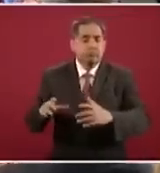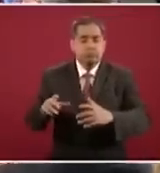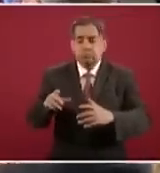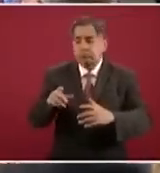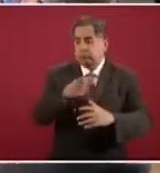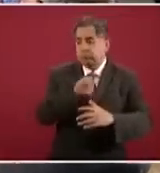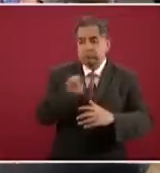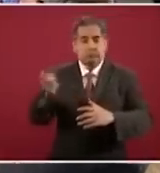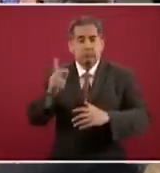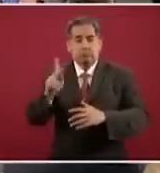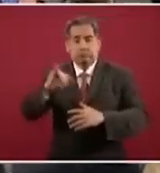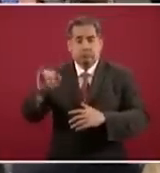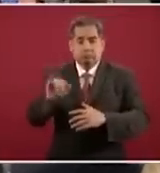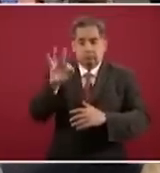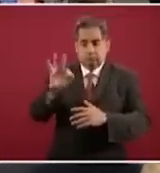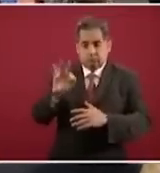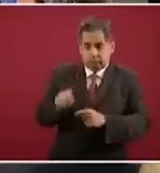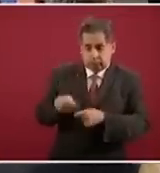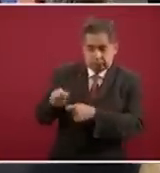judicial, porque ahora